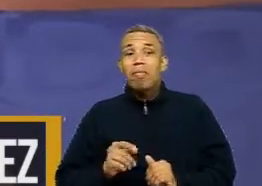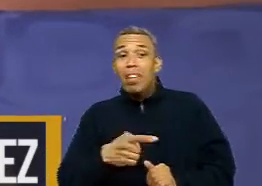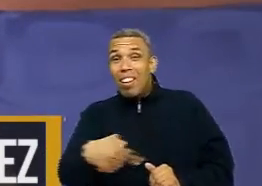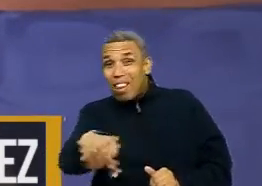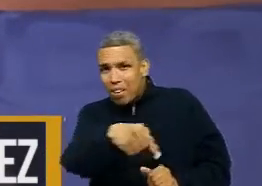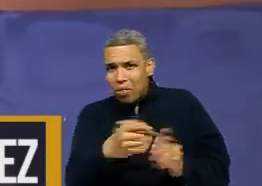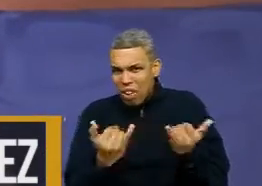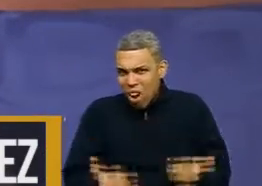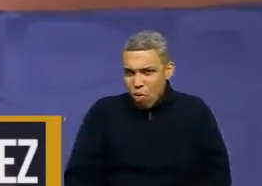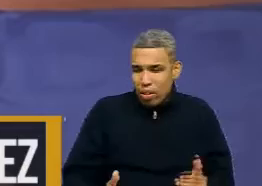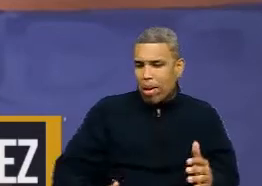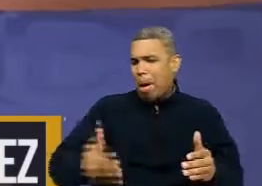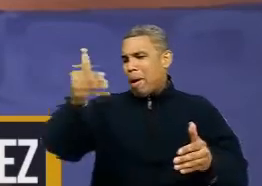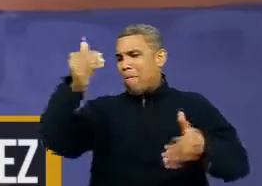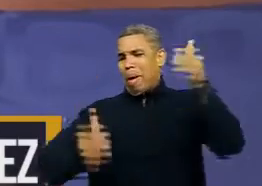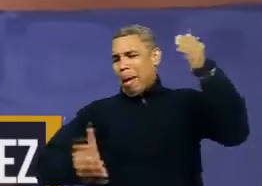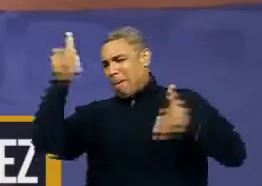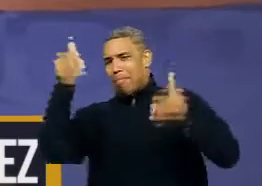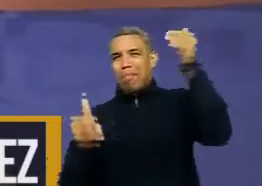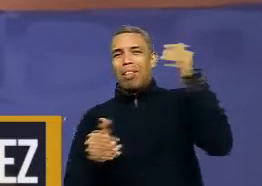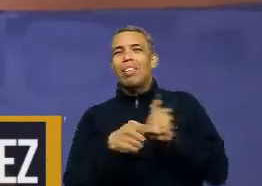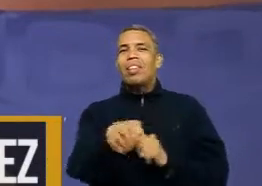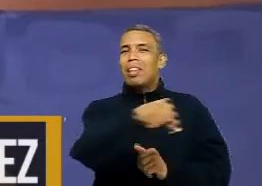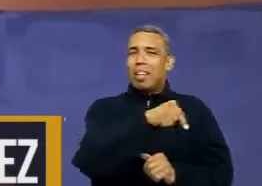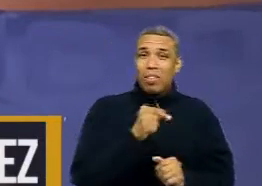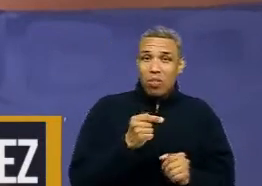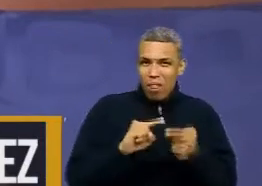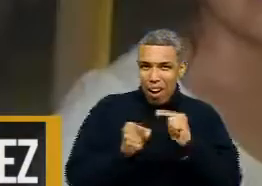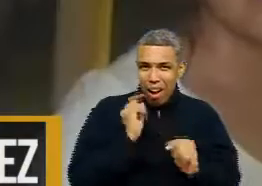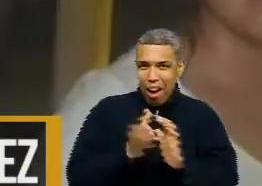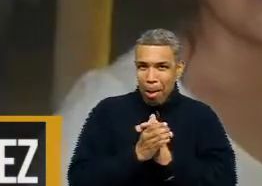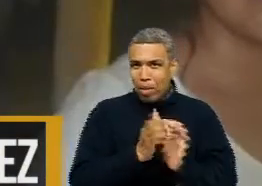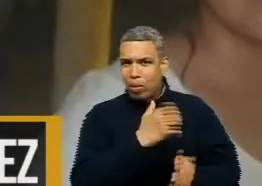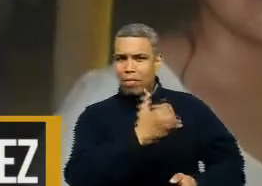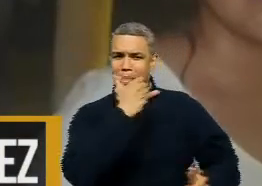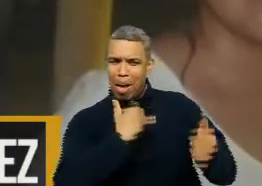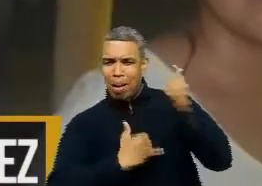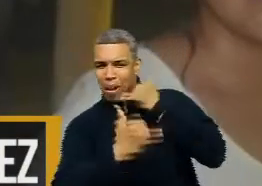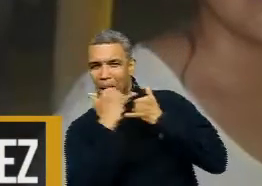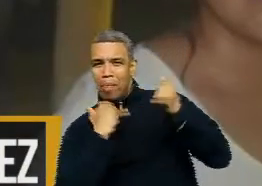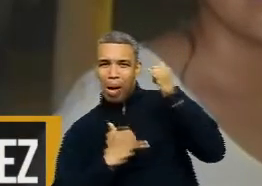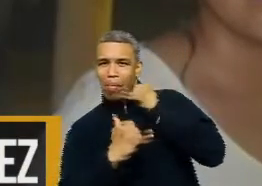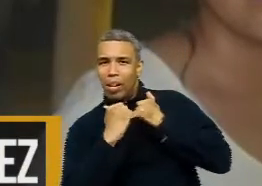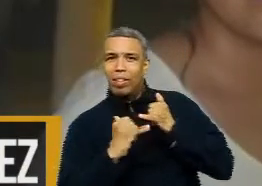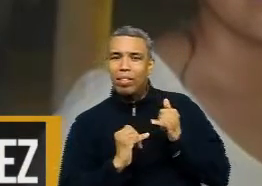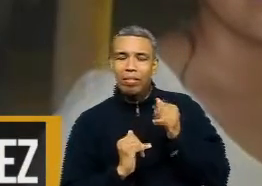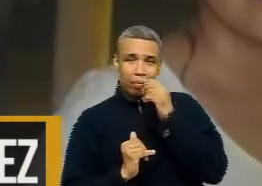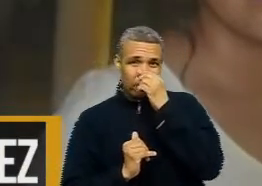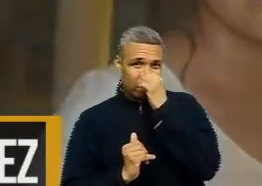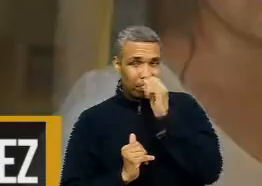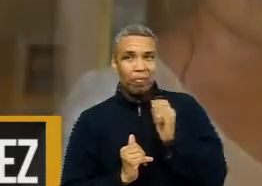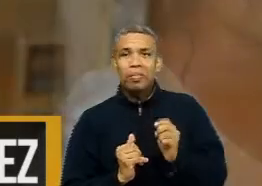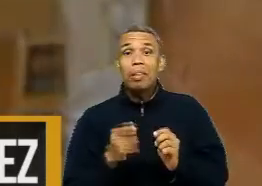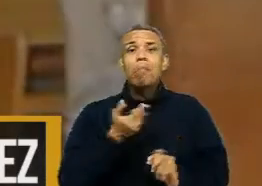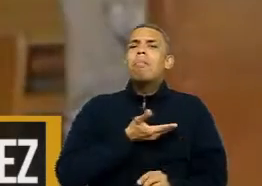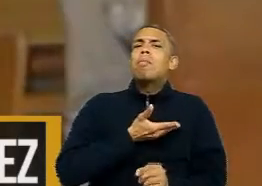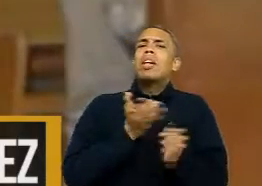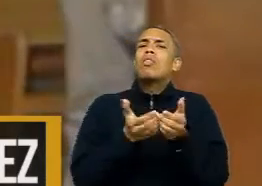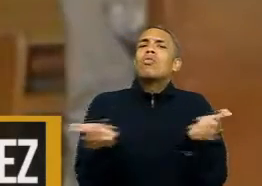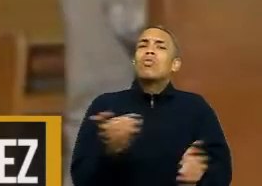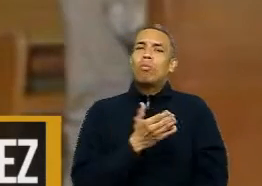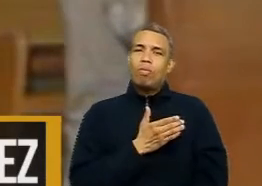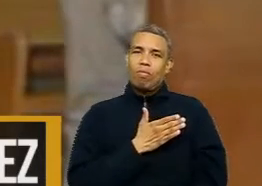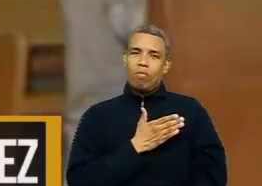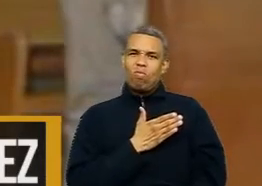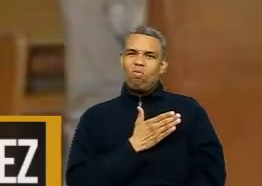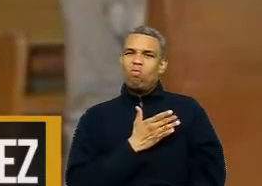parándome como si yo fuera el jugador, sabiendo que él es, pero ahí estamos. La madre Lola muestra el orgullo de tener ese hijo cuyos sueños comparte, hijo